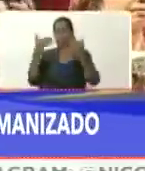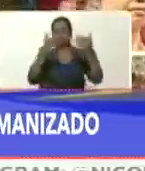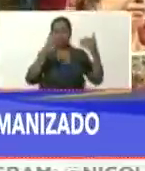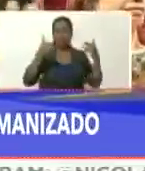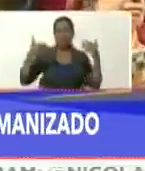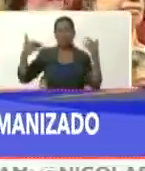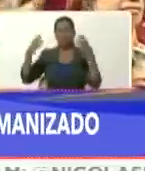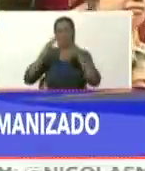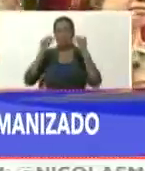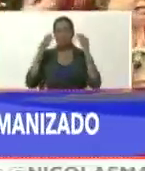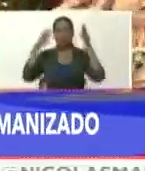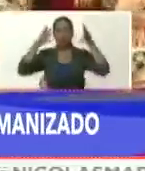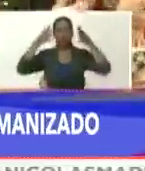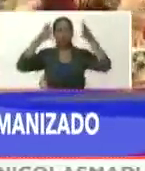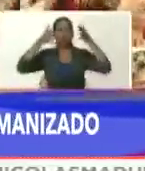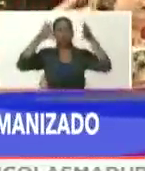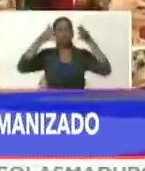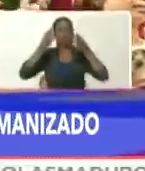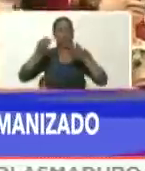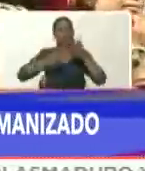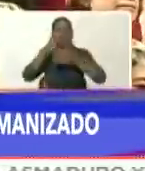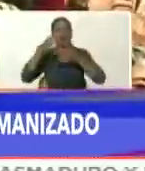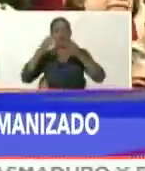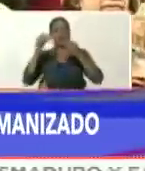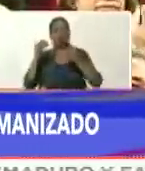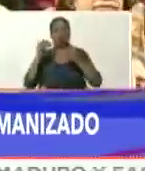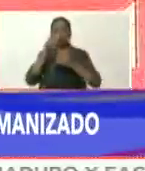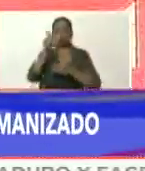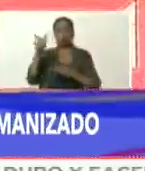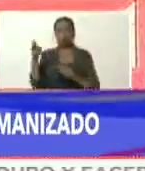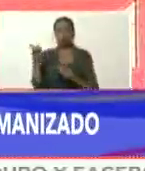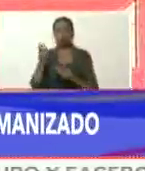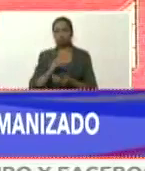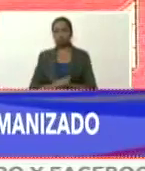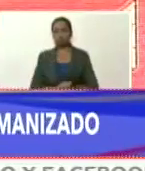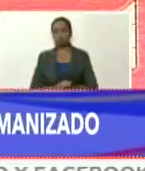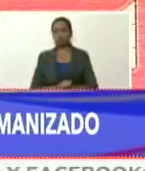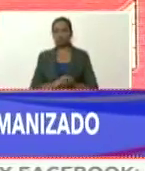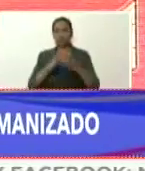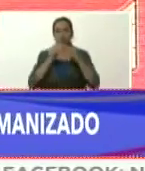vengan a formarse y a formar,